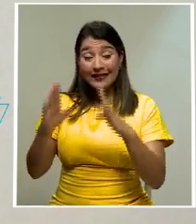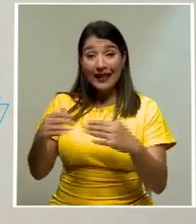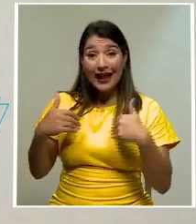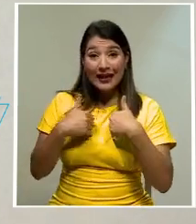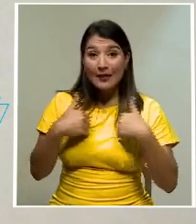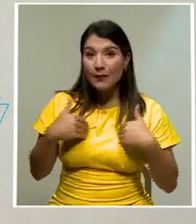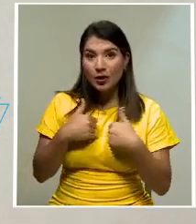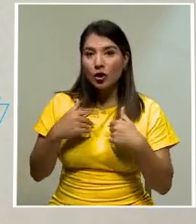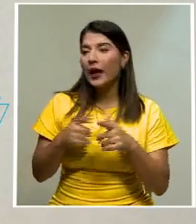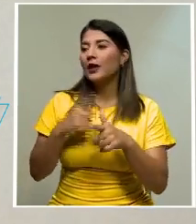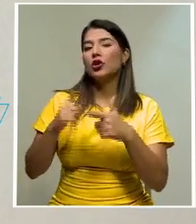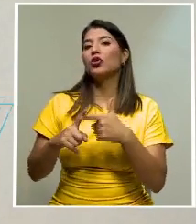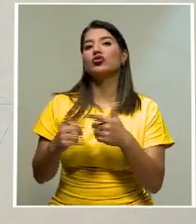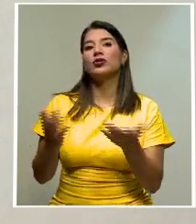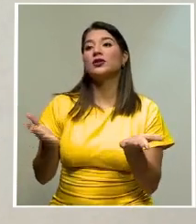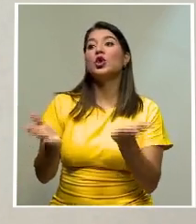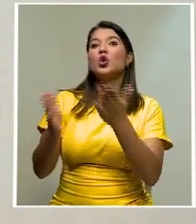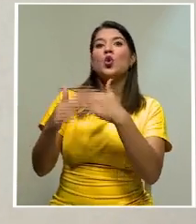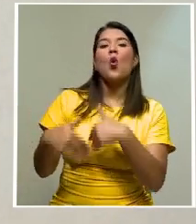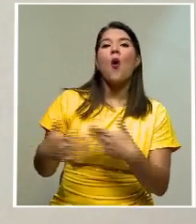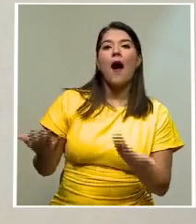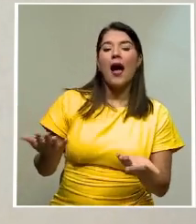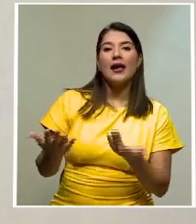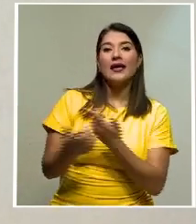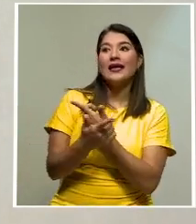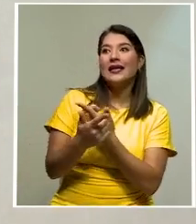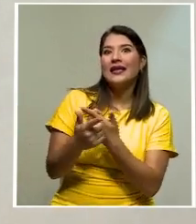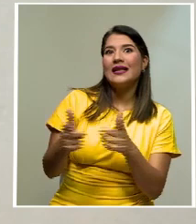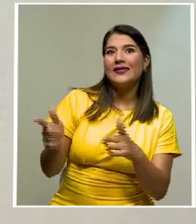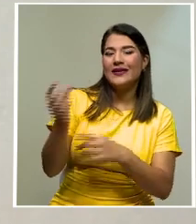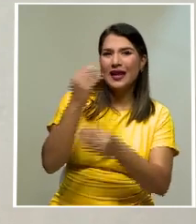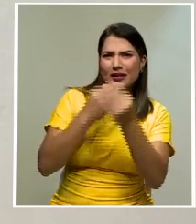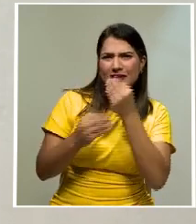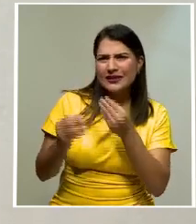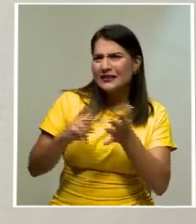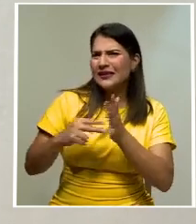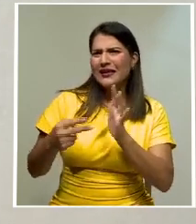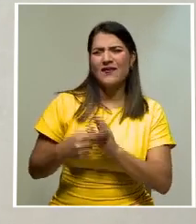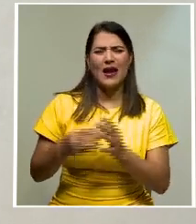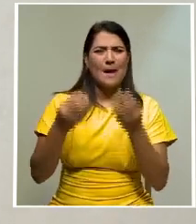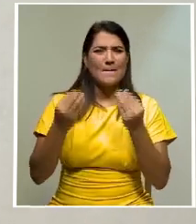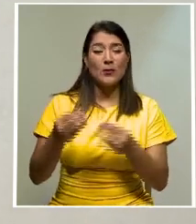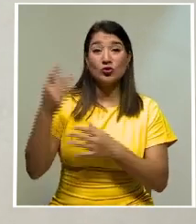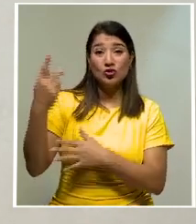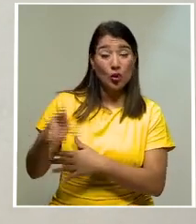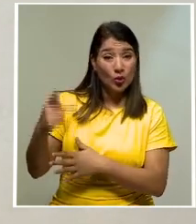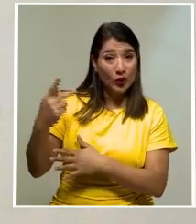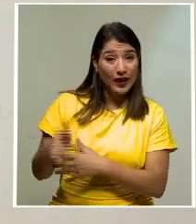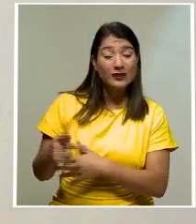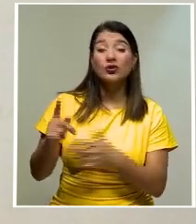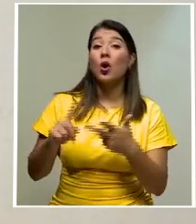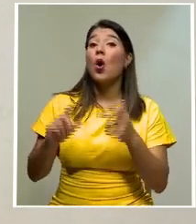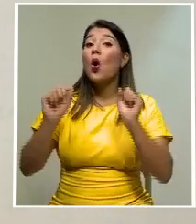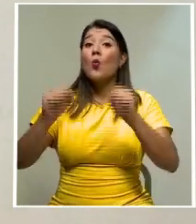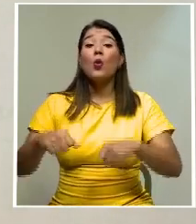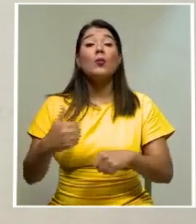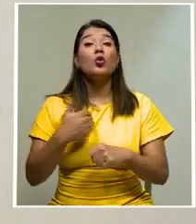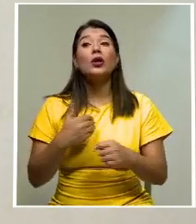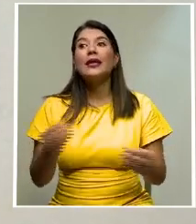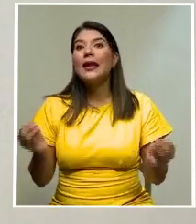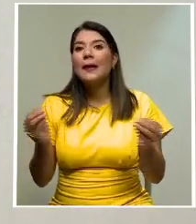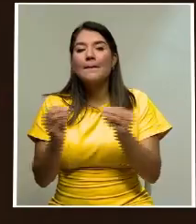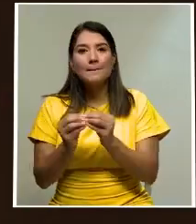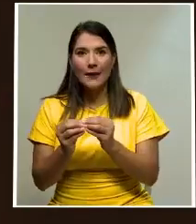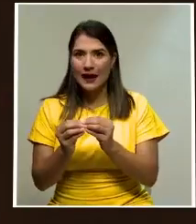alimentaria. Tendríamos un alto riesgo de muchísima zoonosis. Tendríamos las posibilidades de que se haya